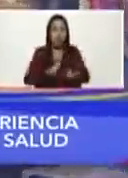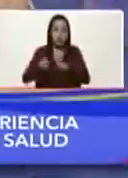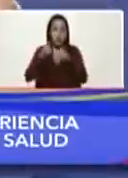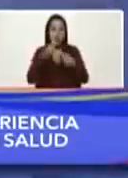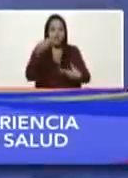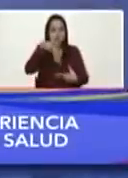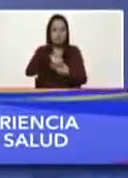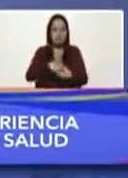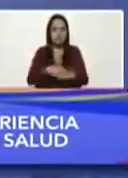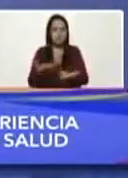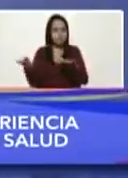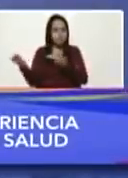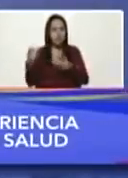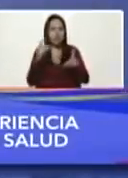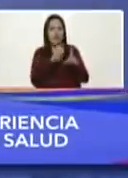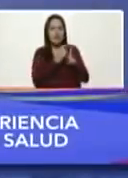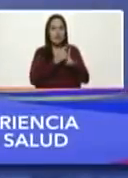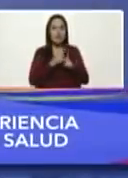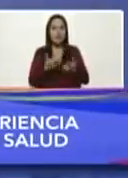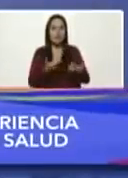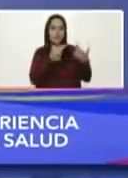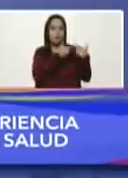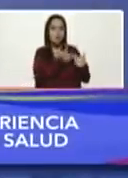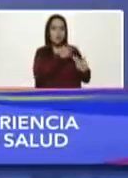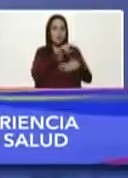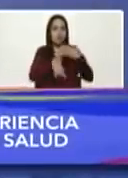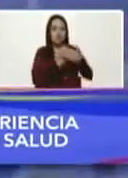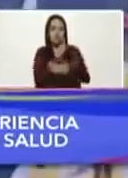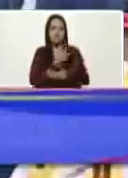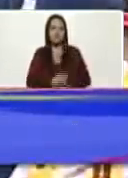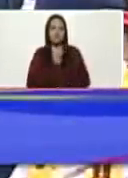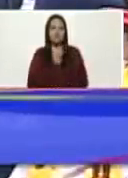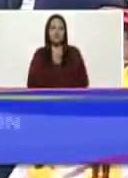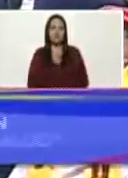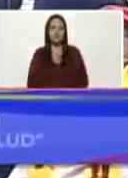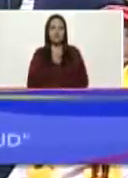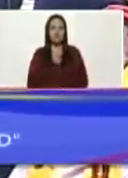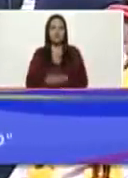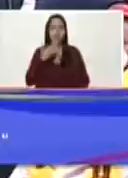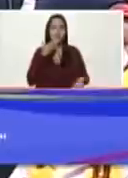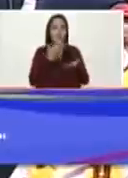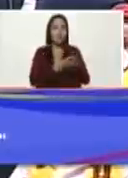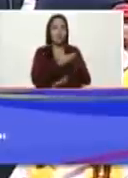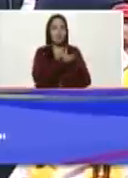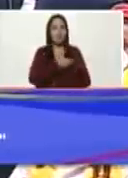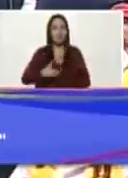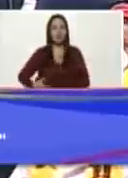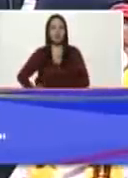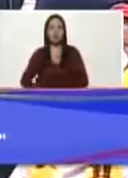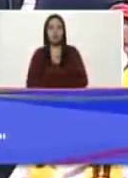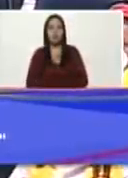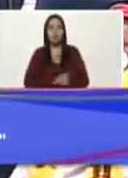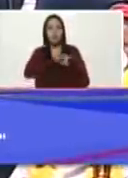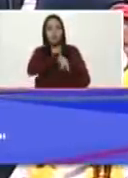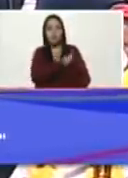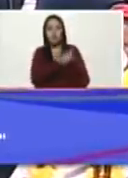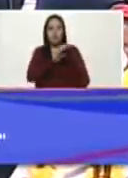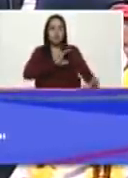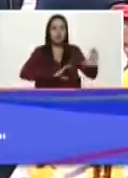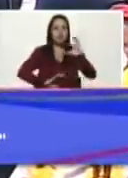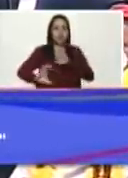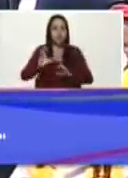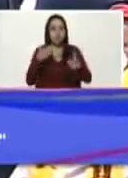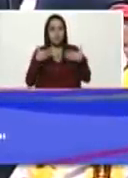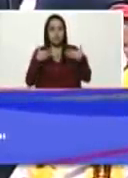sea. Vamos a dar la palabra al rectorísimo. Sí, gracias, presidente. Bueno, efectivamente, la Universidad de la Ciencia de la Salud,